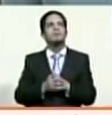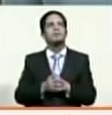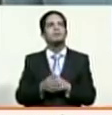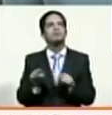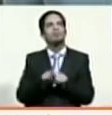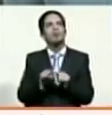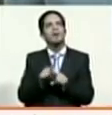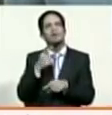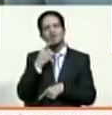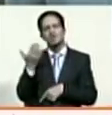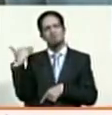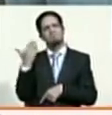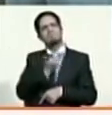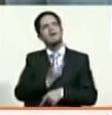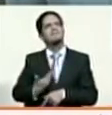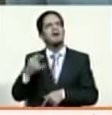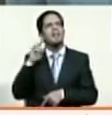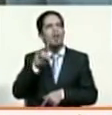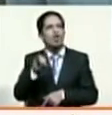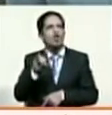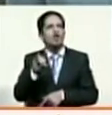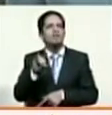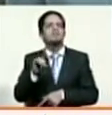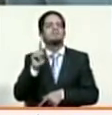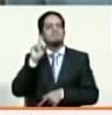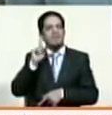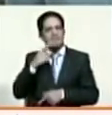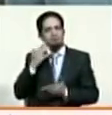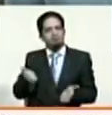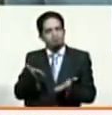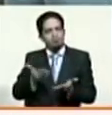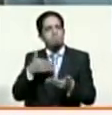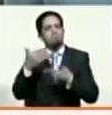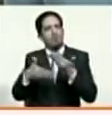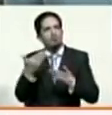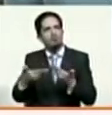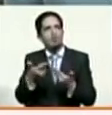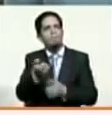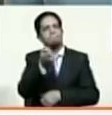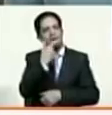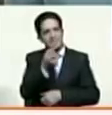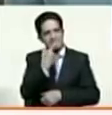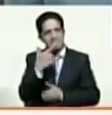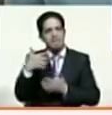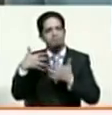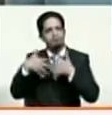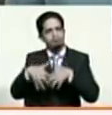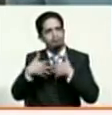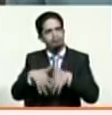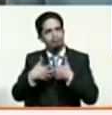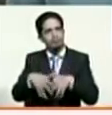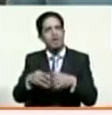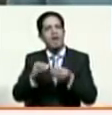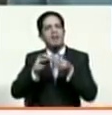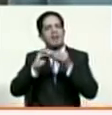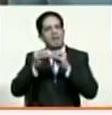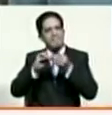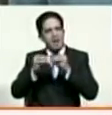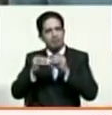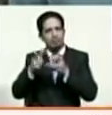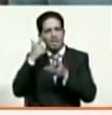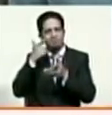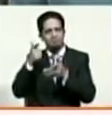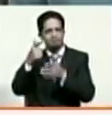de Estado el día lunes, garantizar los procesos productivos de medicina, medicamentos, reparación de equipos